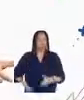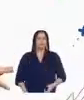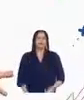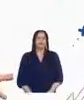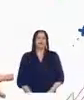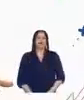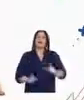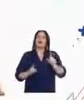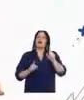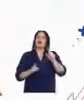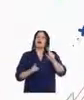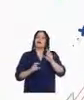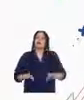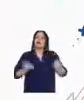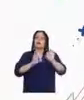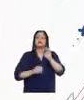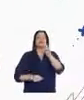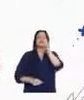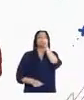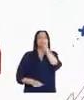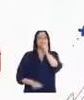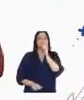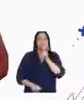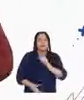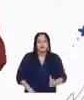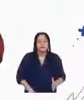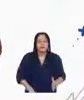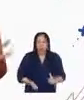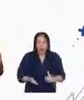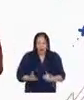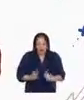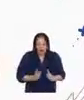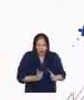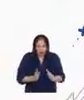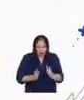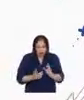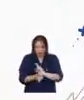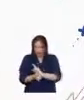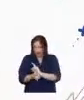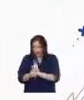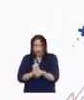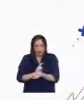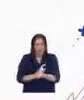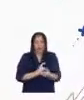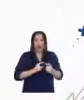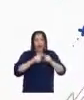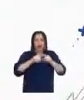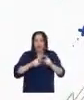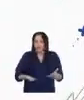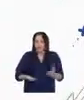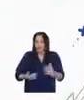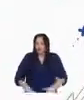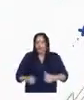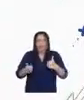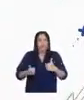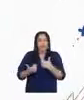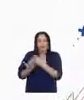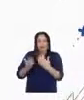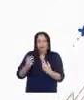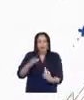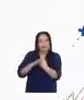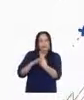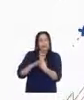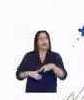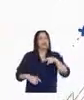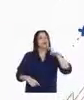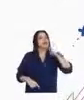Tener paciencia. En un camino que podría estar cambiando constantemente de acuerdo a las circunstancias, es importante